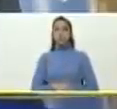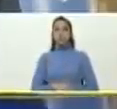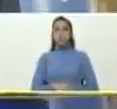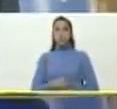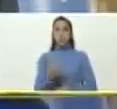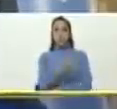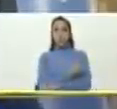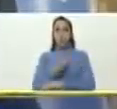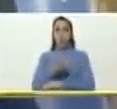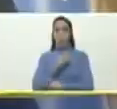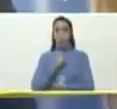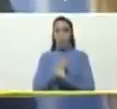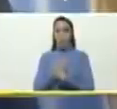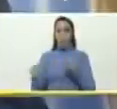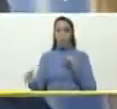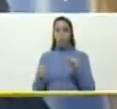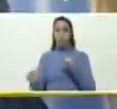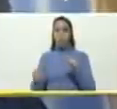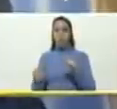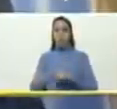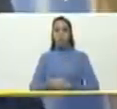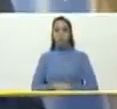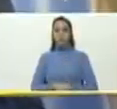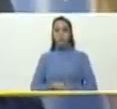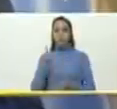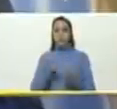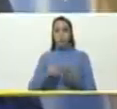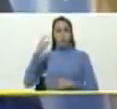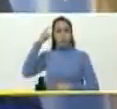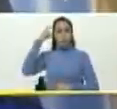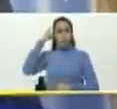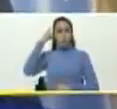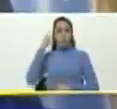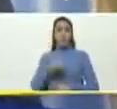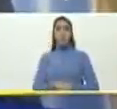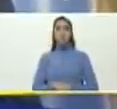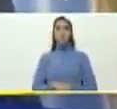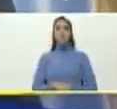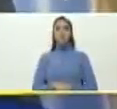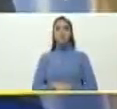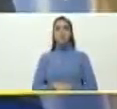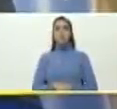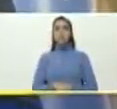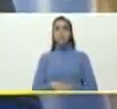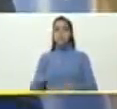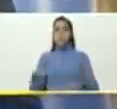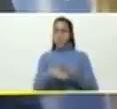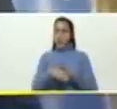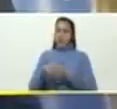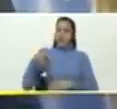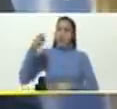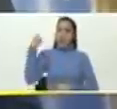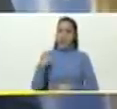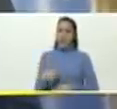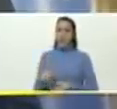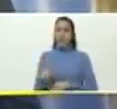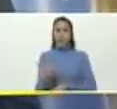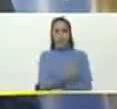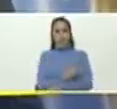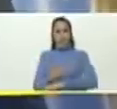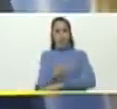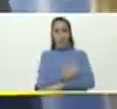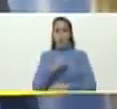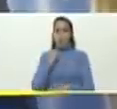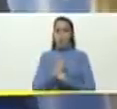2 horas de trabajo. El segundo día, el martes, ayer, 3 horas de trabajo.